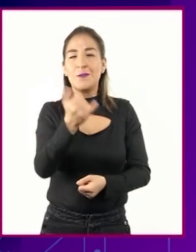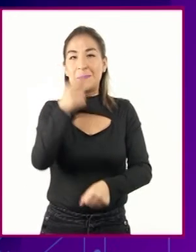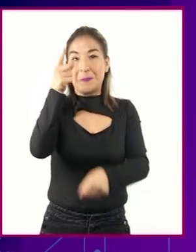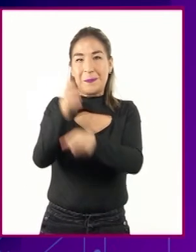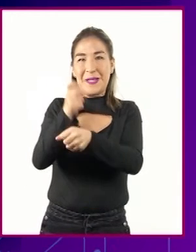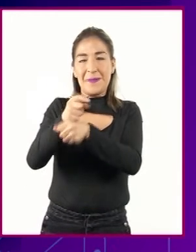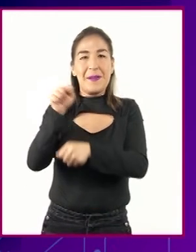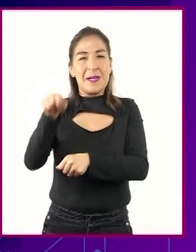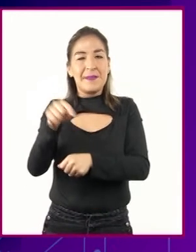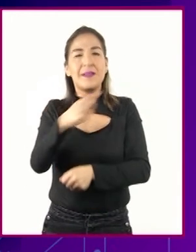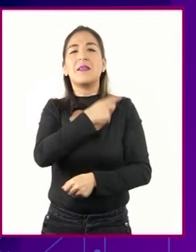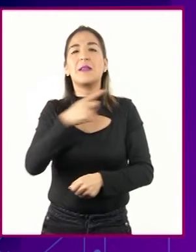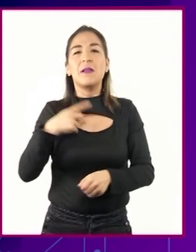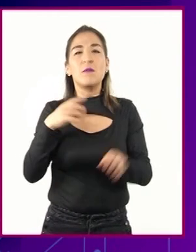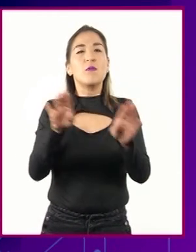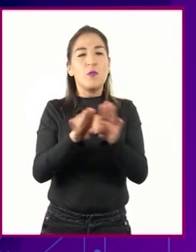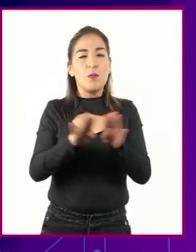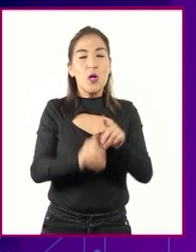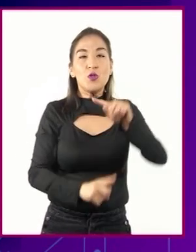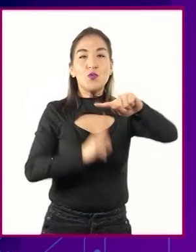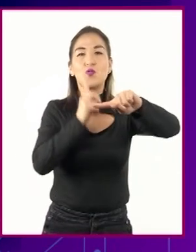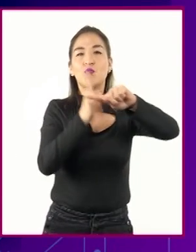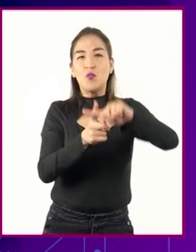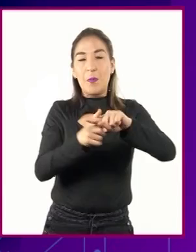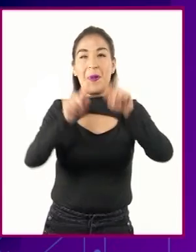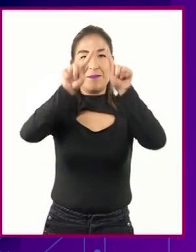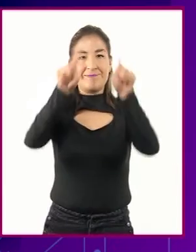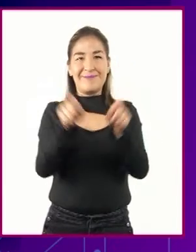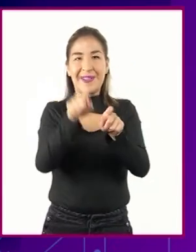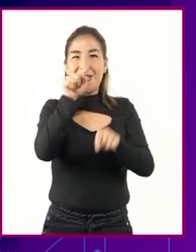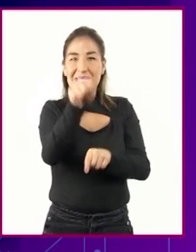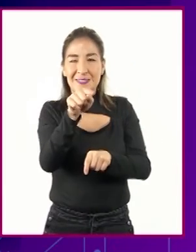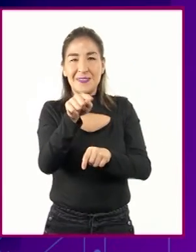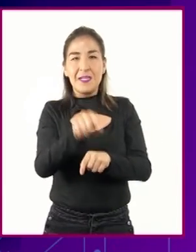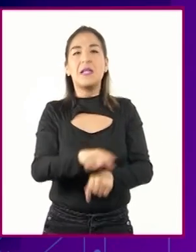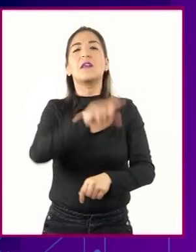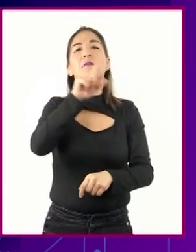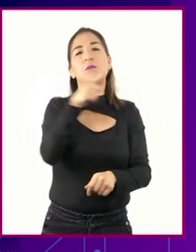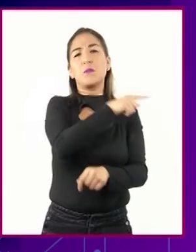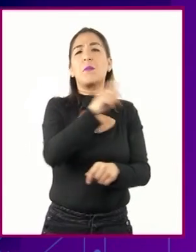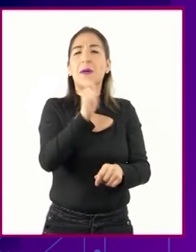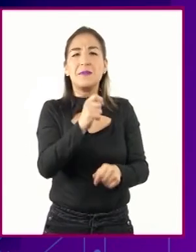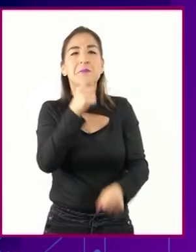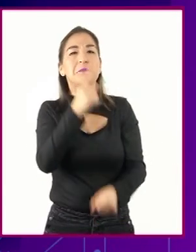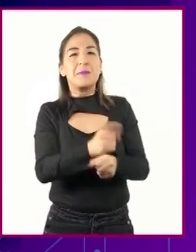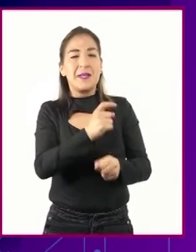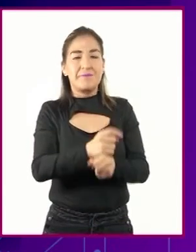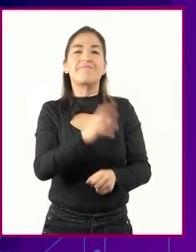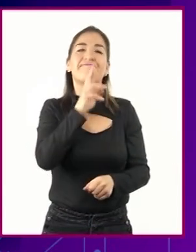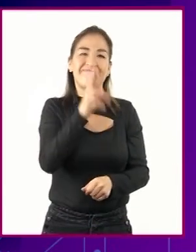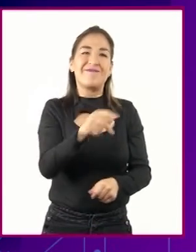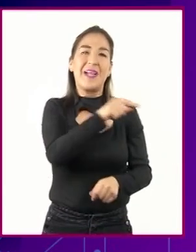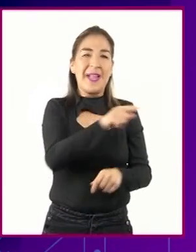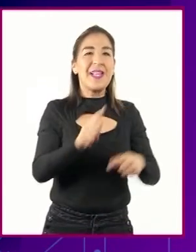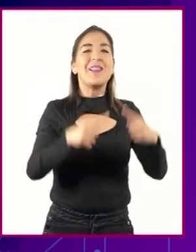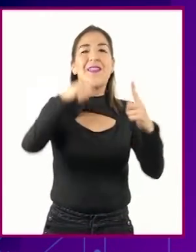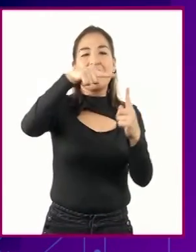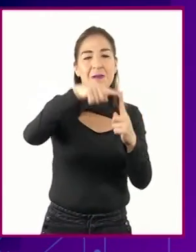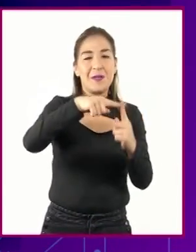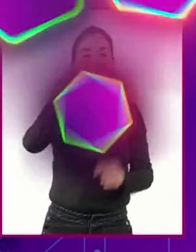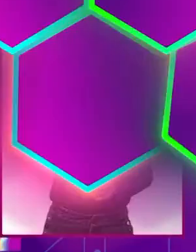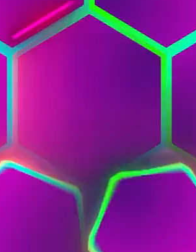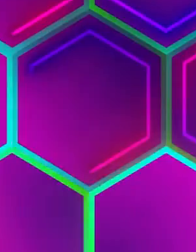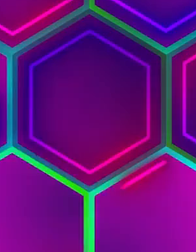ya que se debe comenzar con la suma entre los paréntesis y lo que hizo primero fue resolver la división